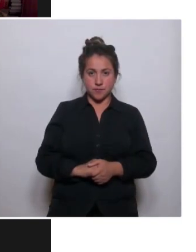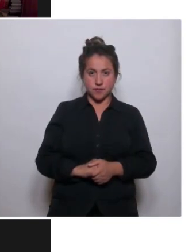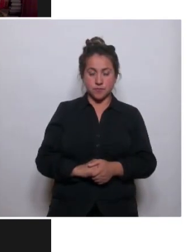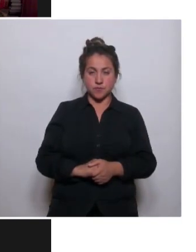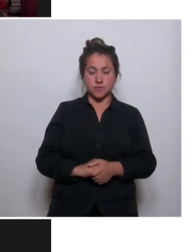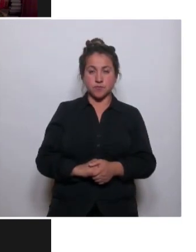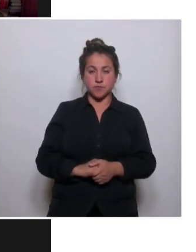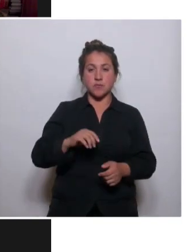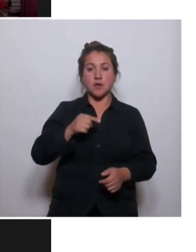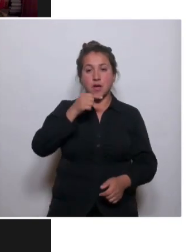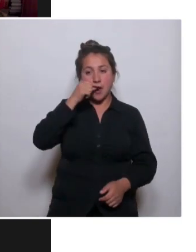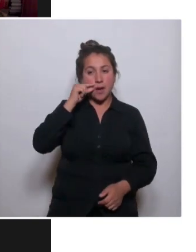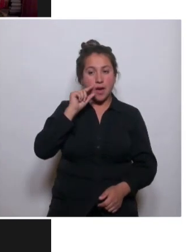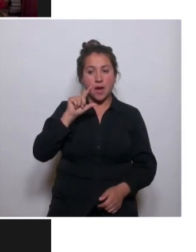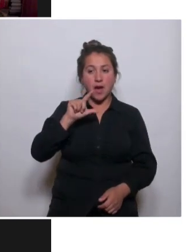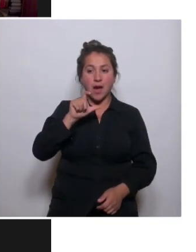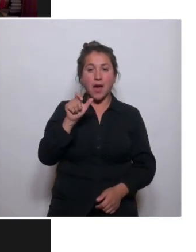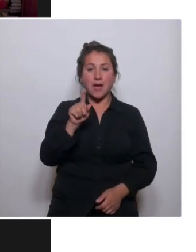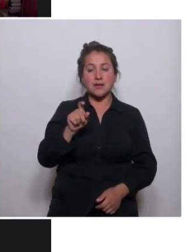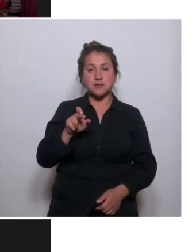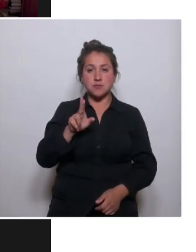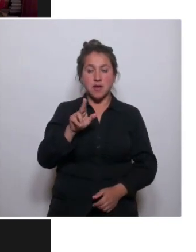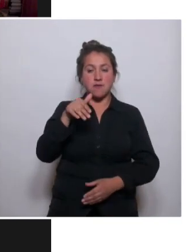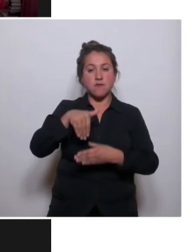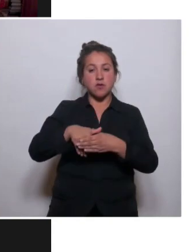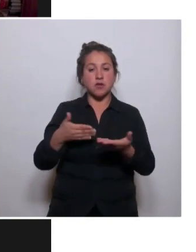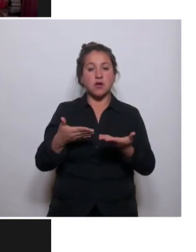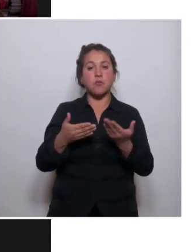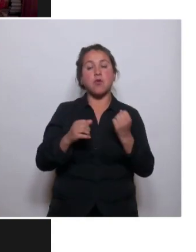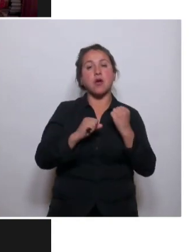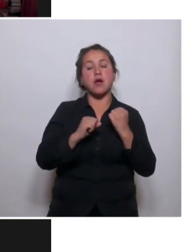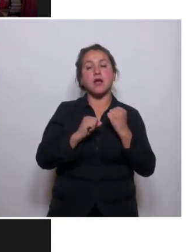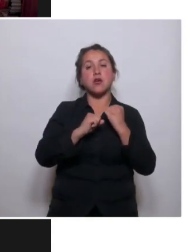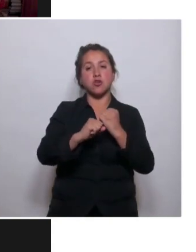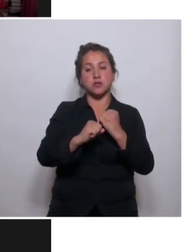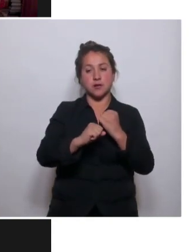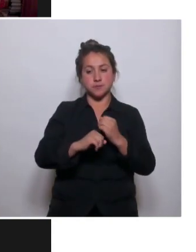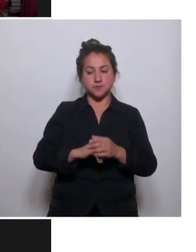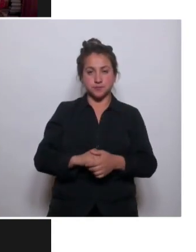Convencional Gaspar Domínguez, ¿cómo vota? En contra.